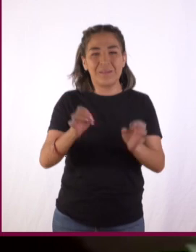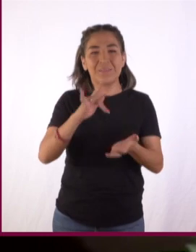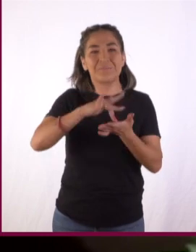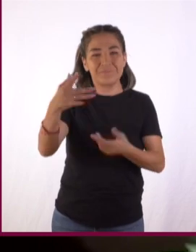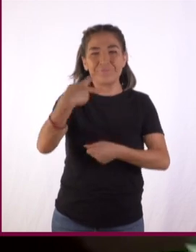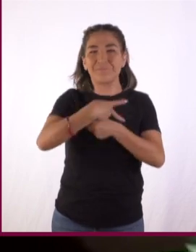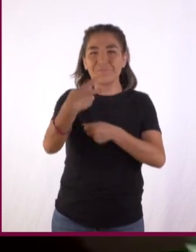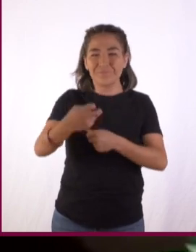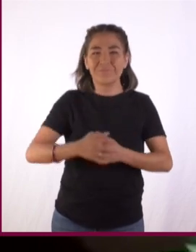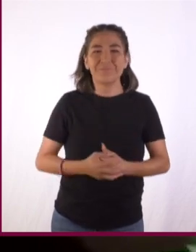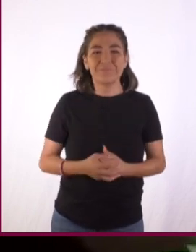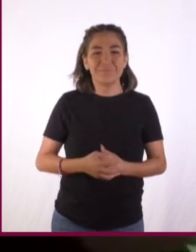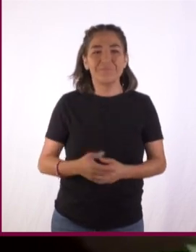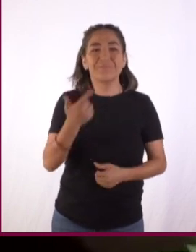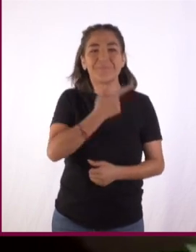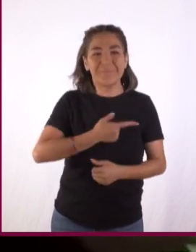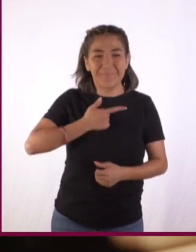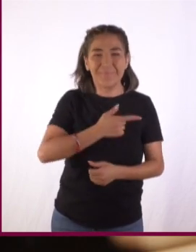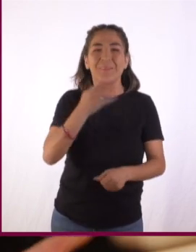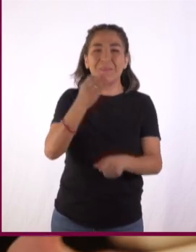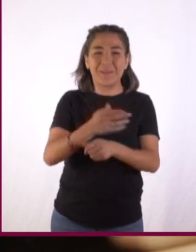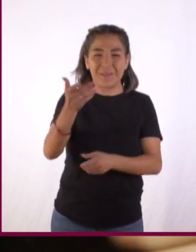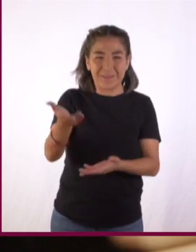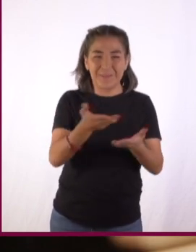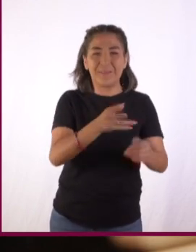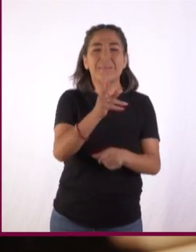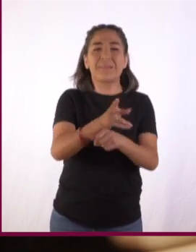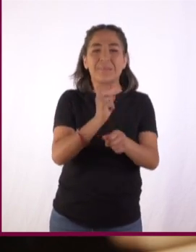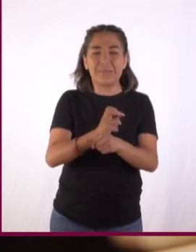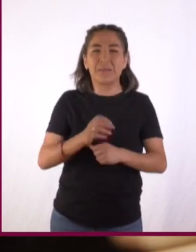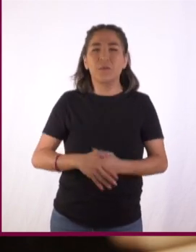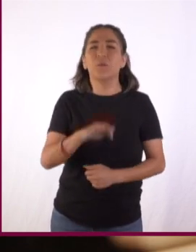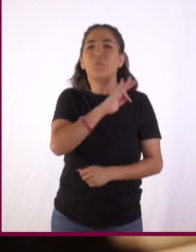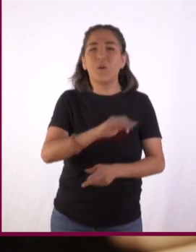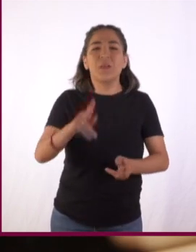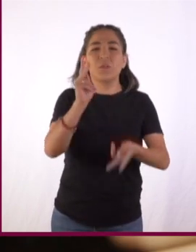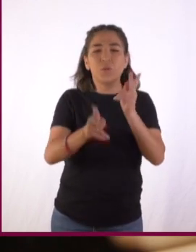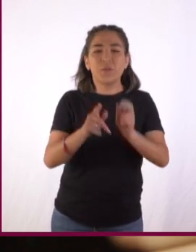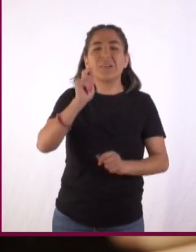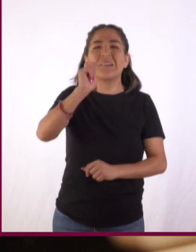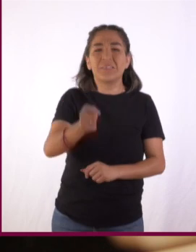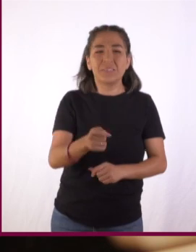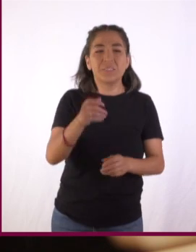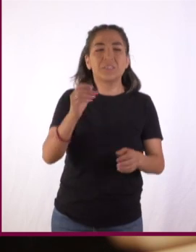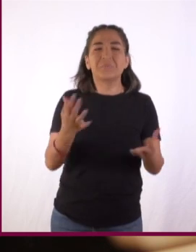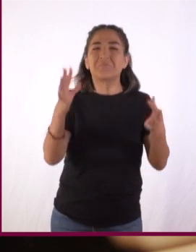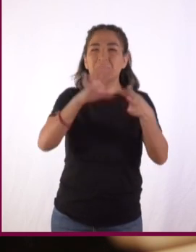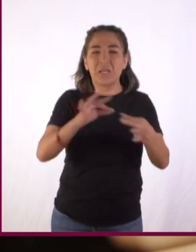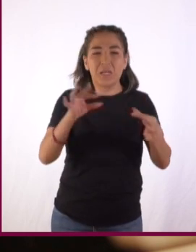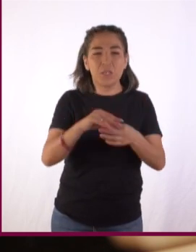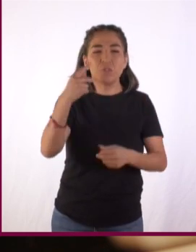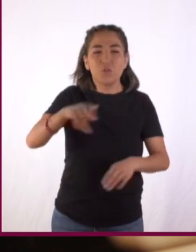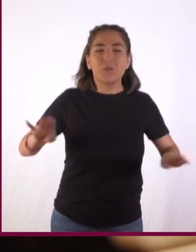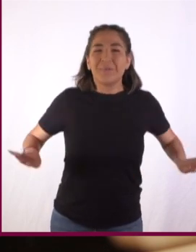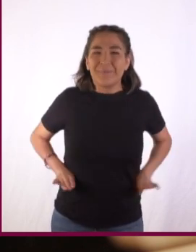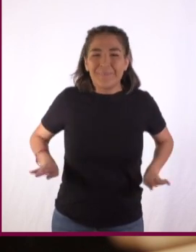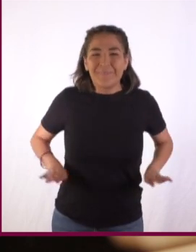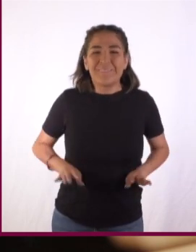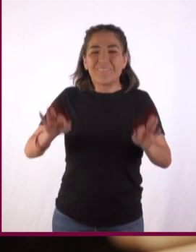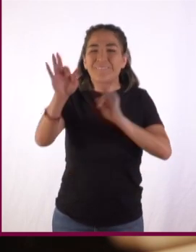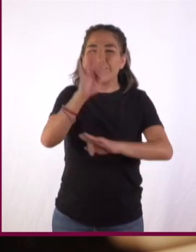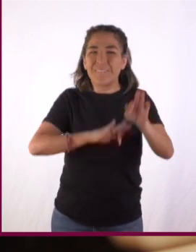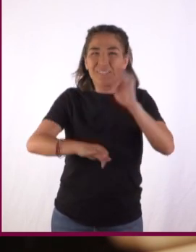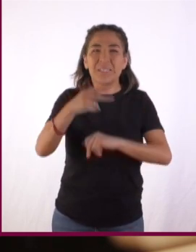¿cómo estás? Gracias por la invitación. Es un gusto tenerlo como invitado. ¿Nos podría platicar a qué nos referimos cuando hablamos de las